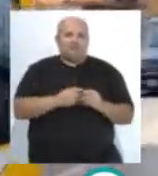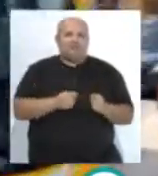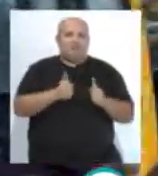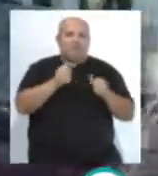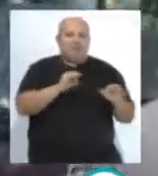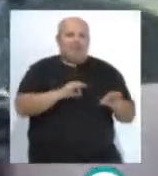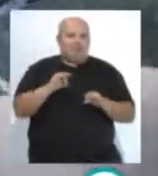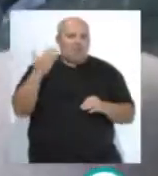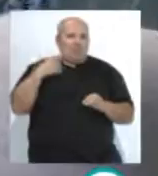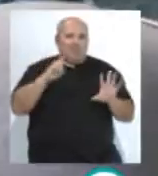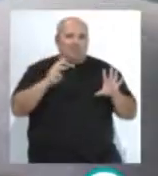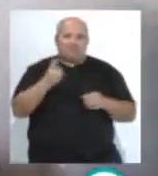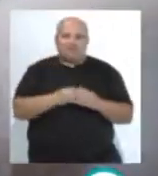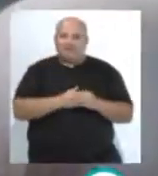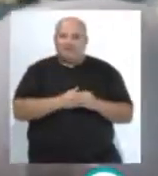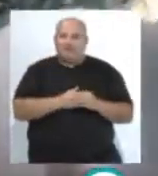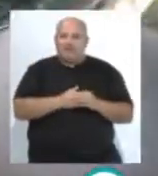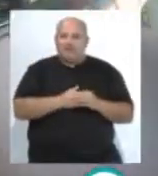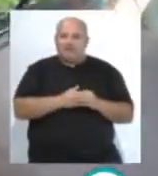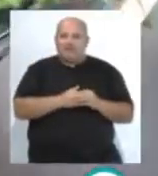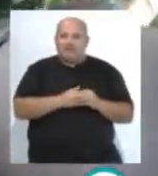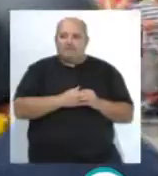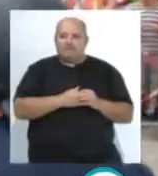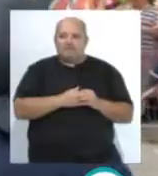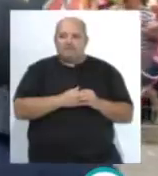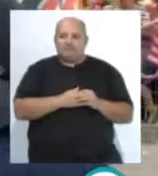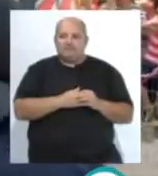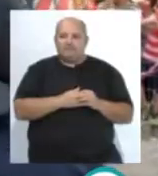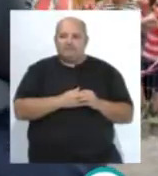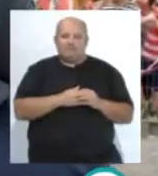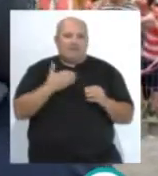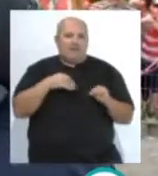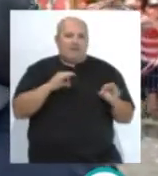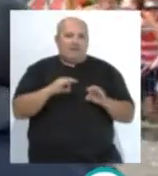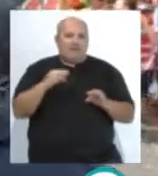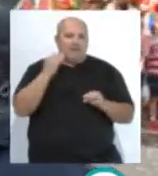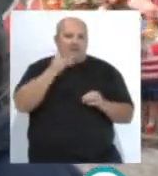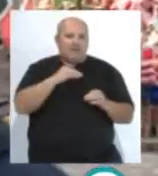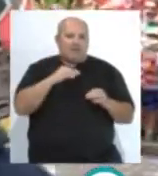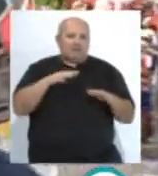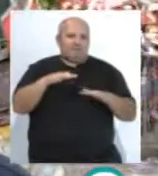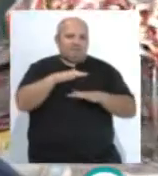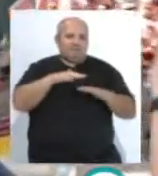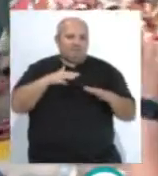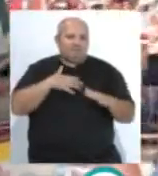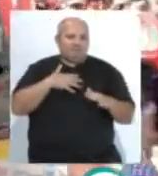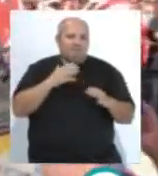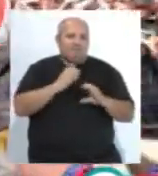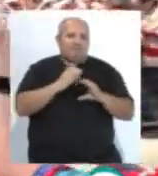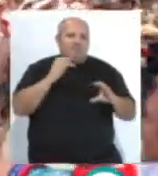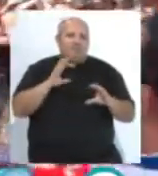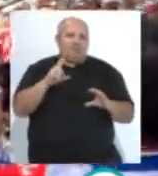champán ya debidamente enfriadas, y llegó el Cádiz y enfrió ya por completo todo el ambiente, ¿no? O sea que el Cádiz en eso